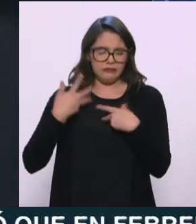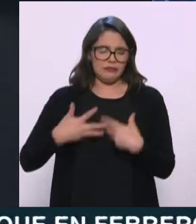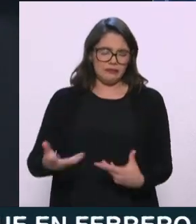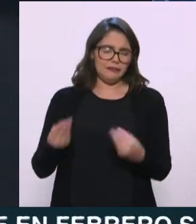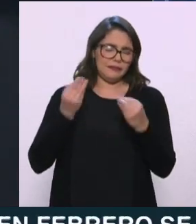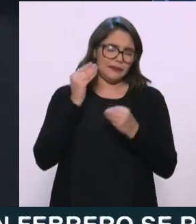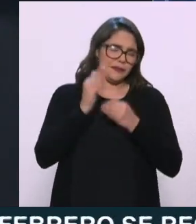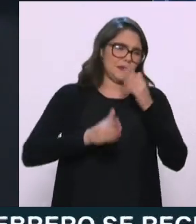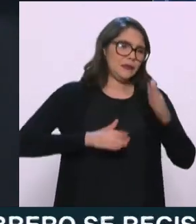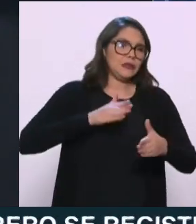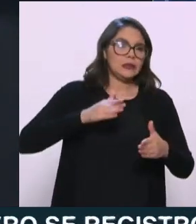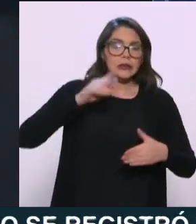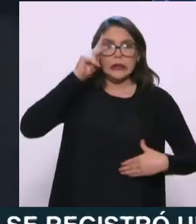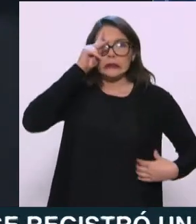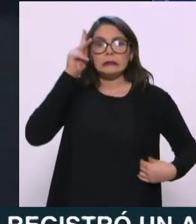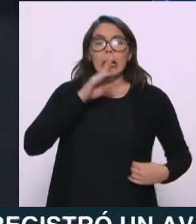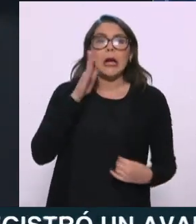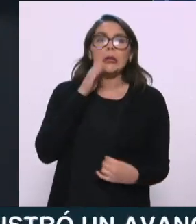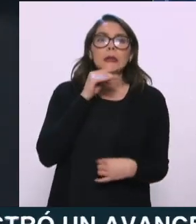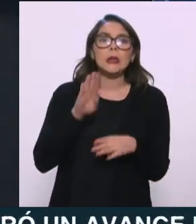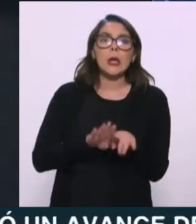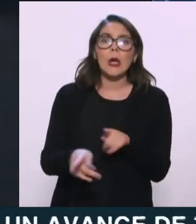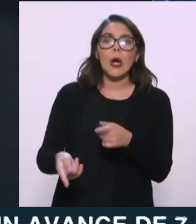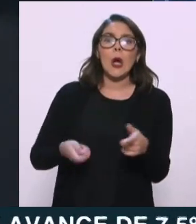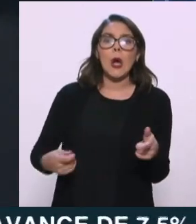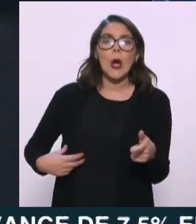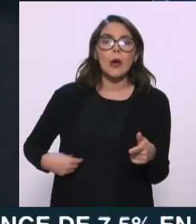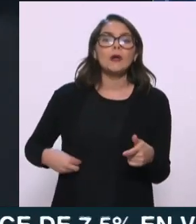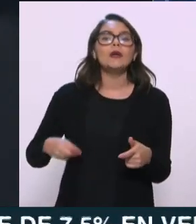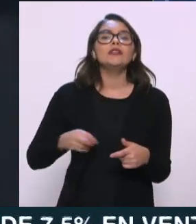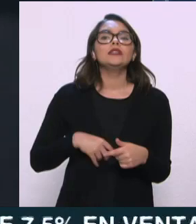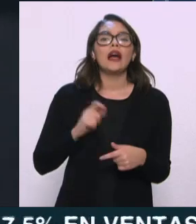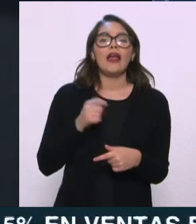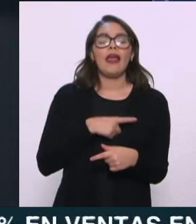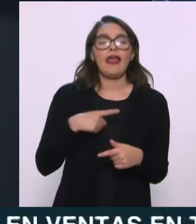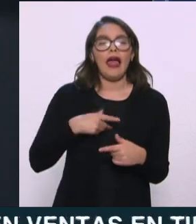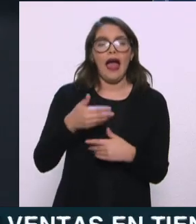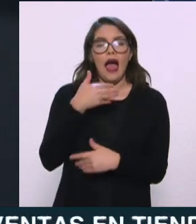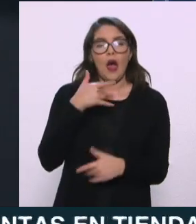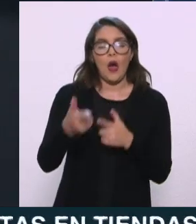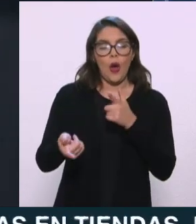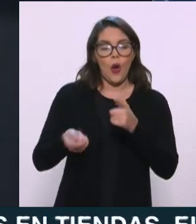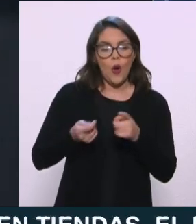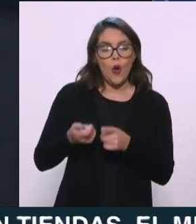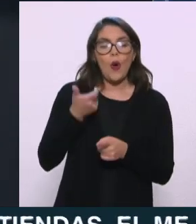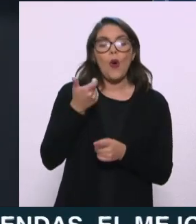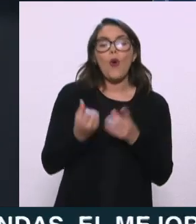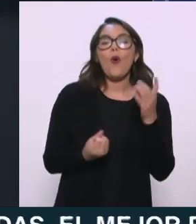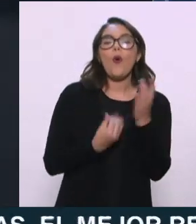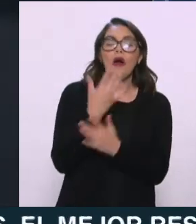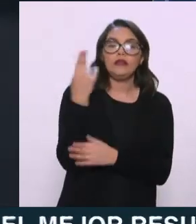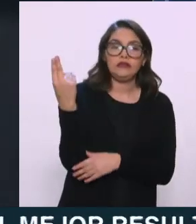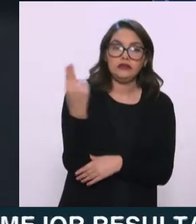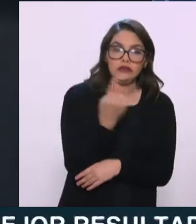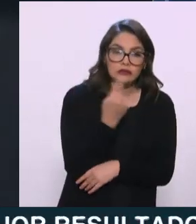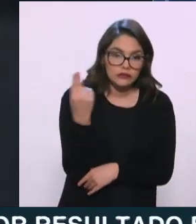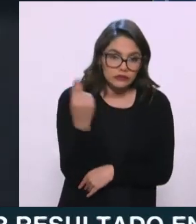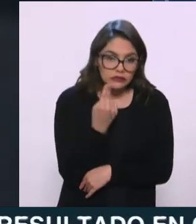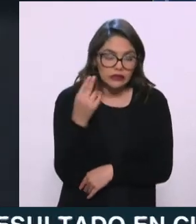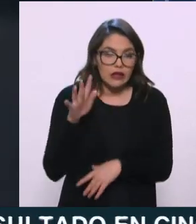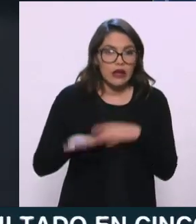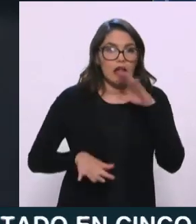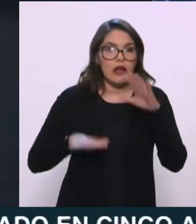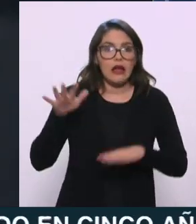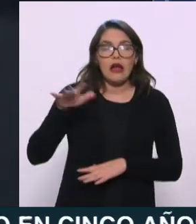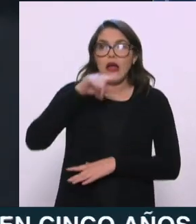lo que se tiene que planear, y ya se debe planear desde antes, es los recursos que necesitamos, tanto en